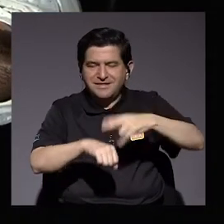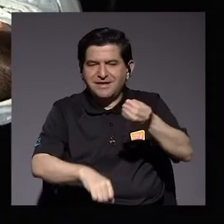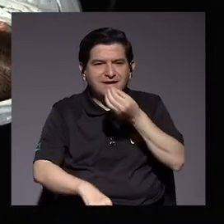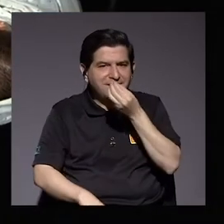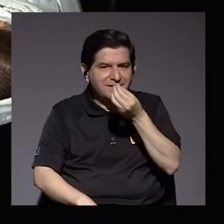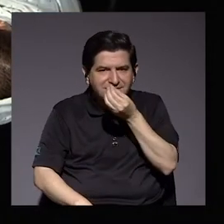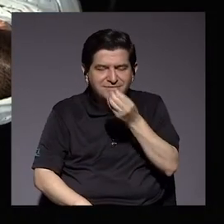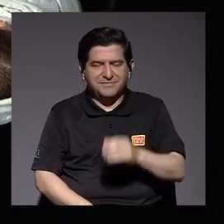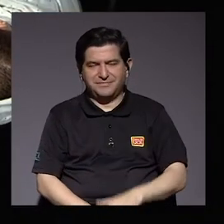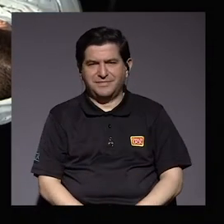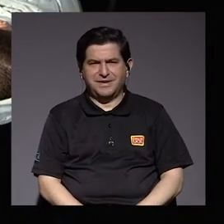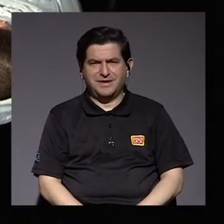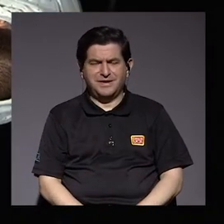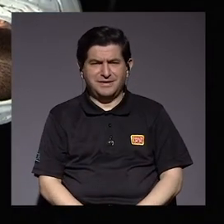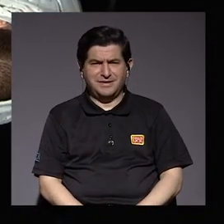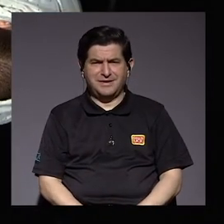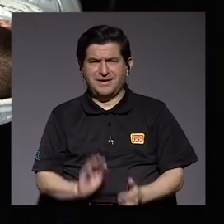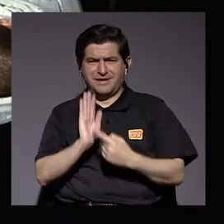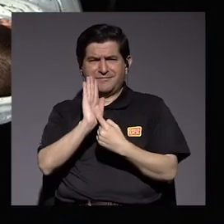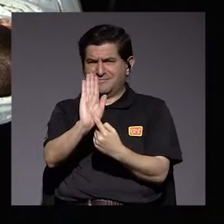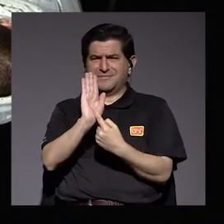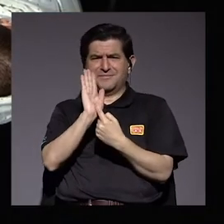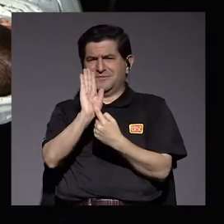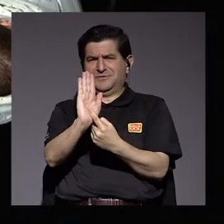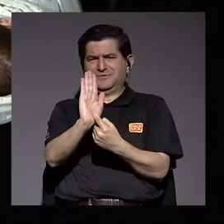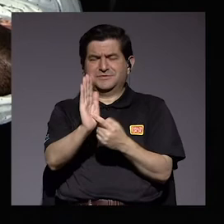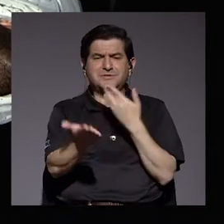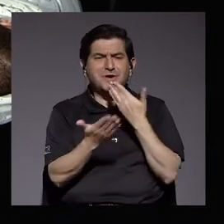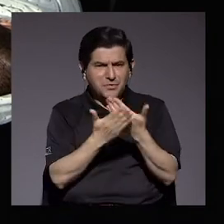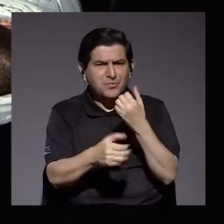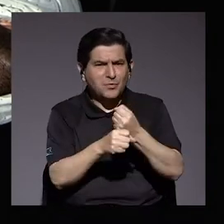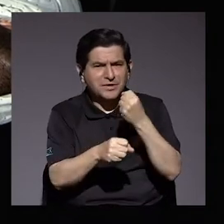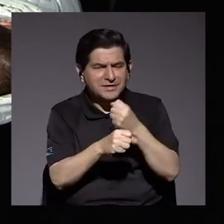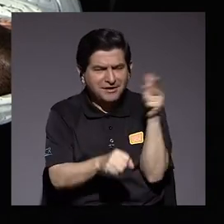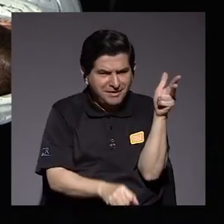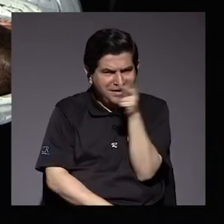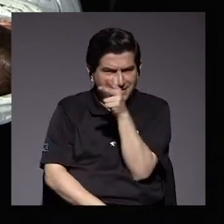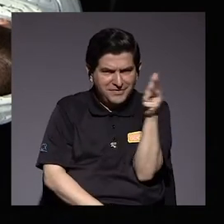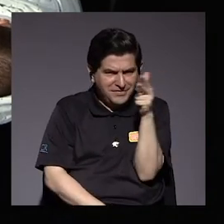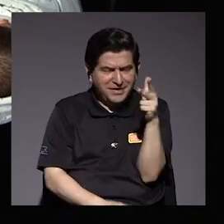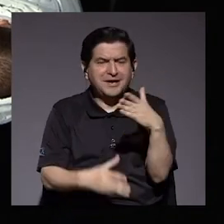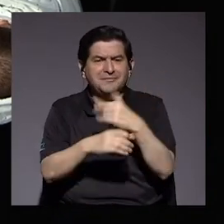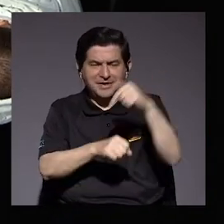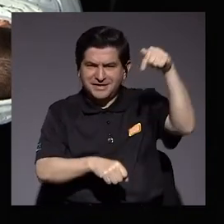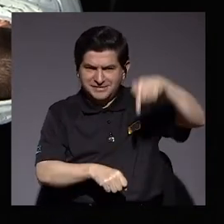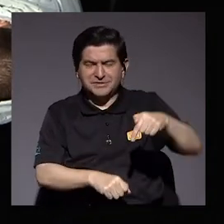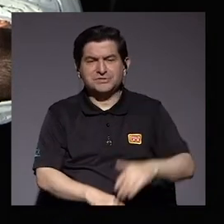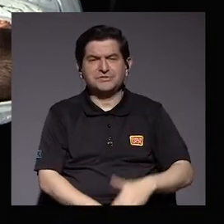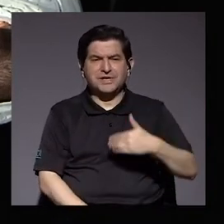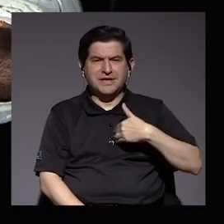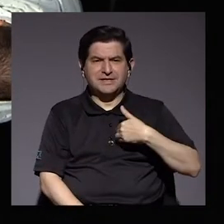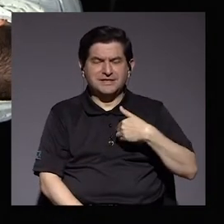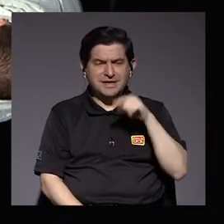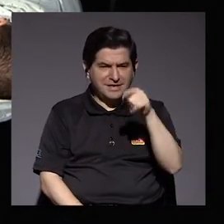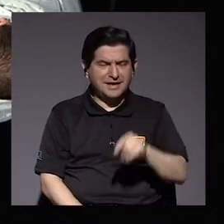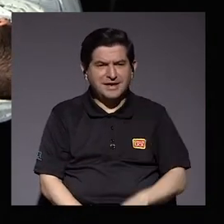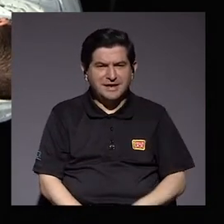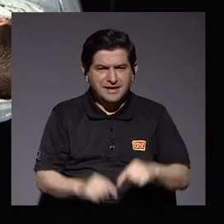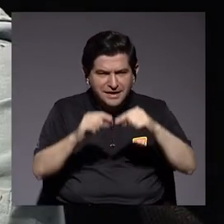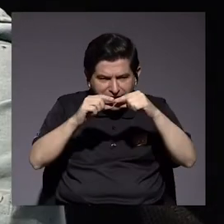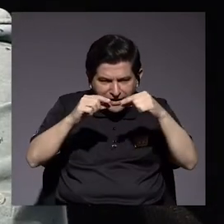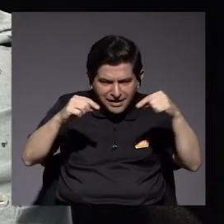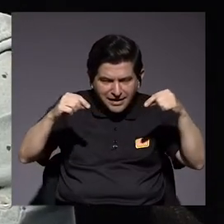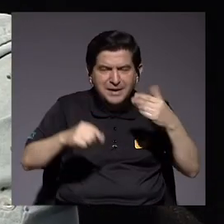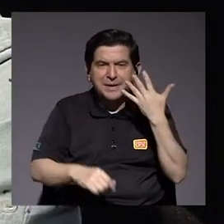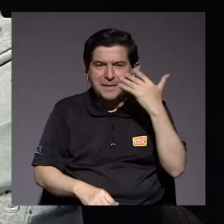consumimos. Puedo presumir las cámaras que tenemos, qué buen trabajo están haciendo ahí de realización el día de hoy. Tiene una vaina